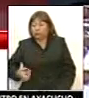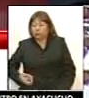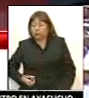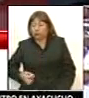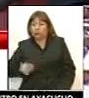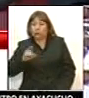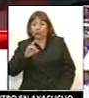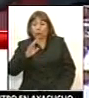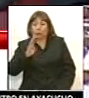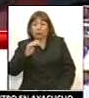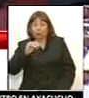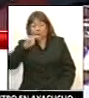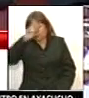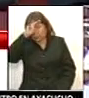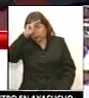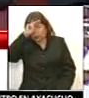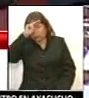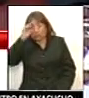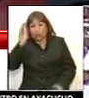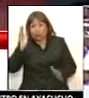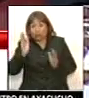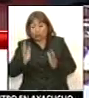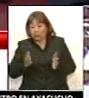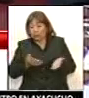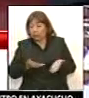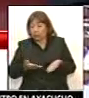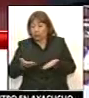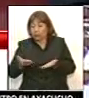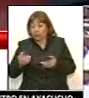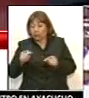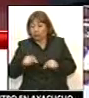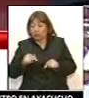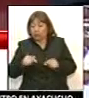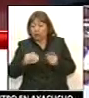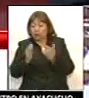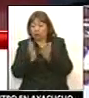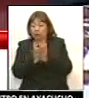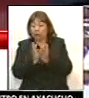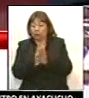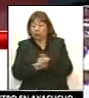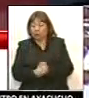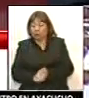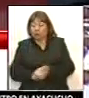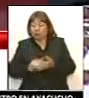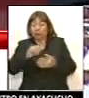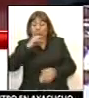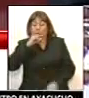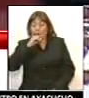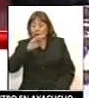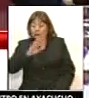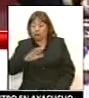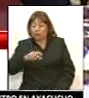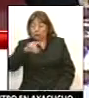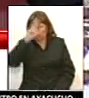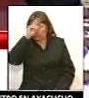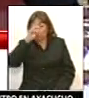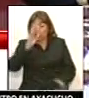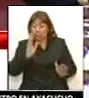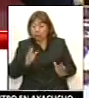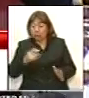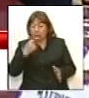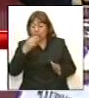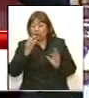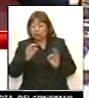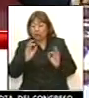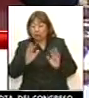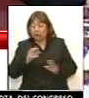de ejemplo a una niña peruana, a una niña que está en un colegio y era una niña peruana. Eso es